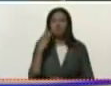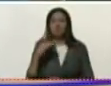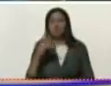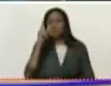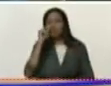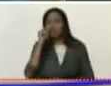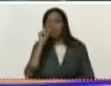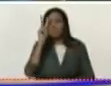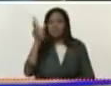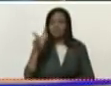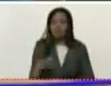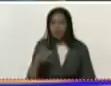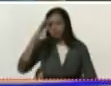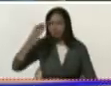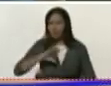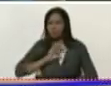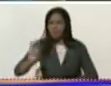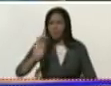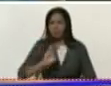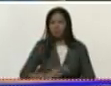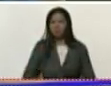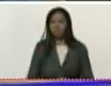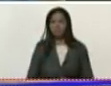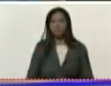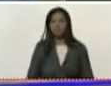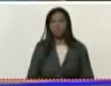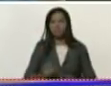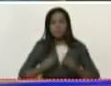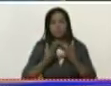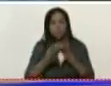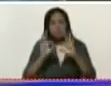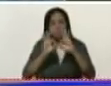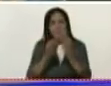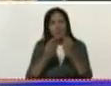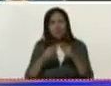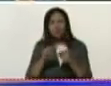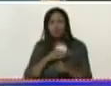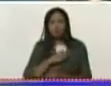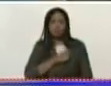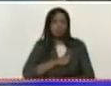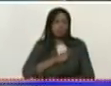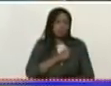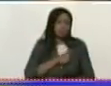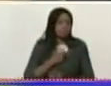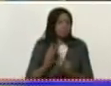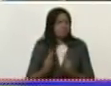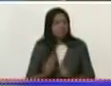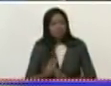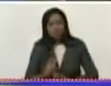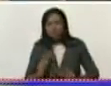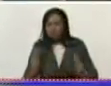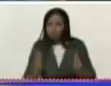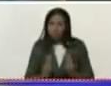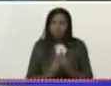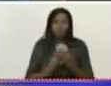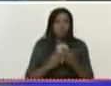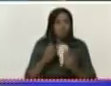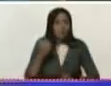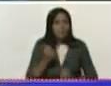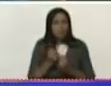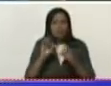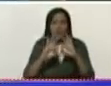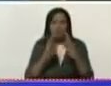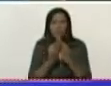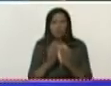muchacho venezolano, soldado de la patria, le expresamos a sus familiares nuestras condolencias y todo el acompañamiento y el apoyo a esa